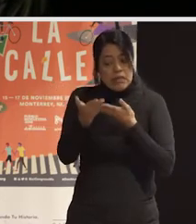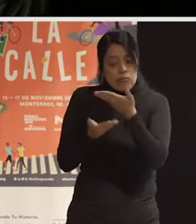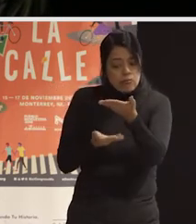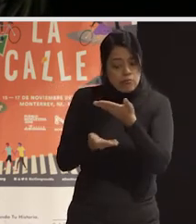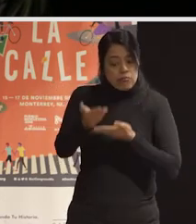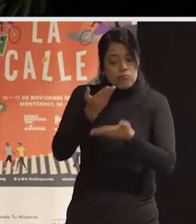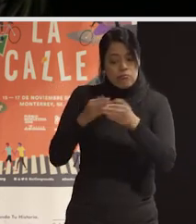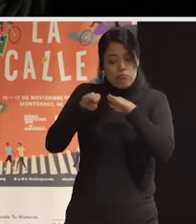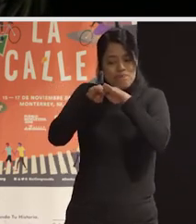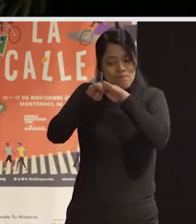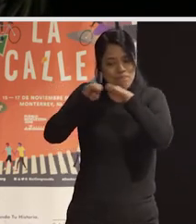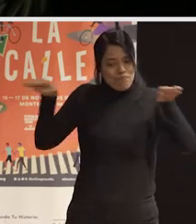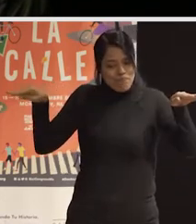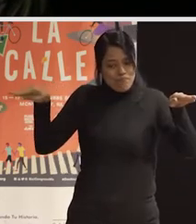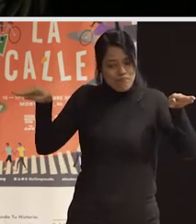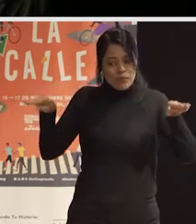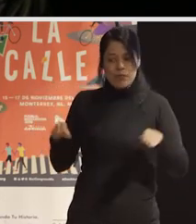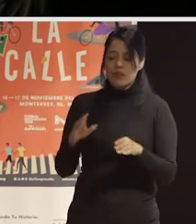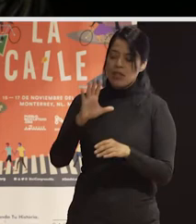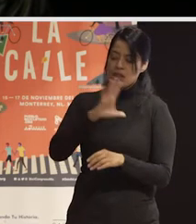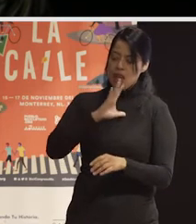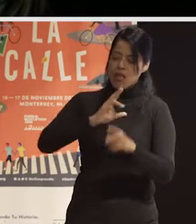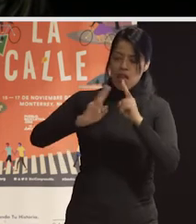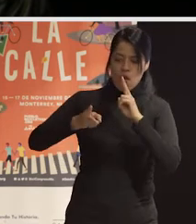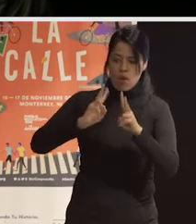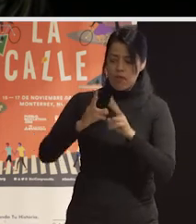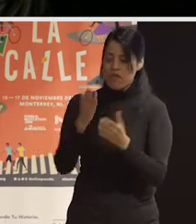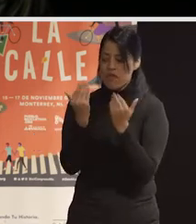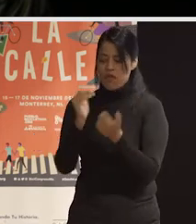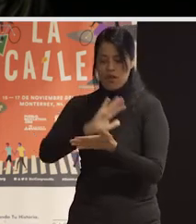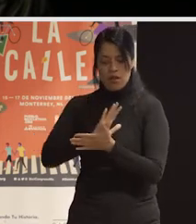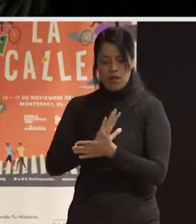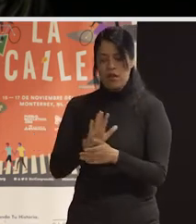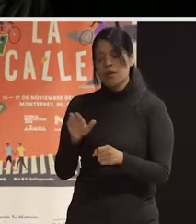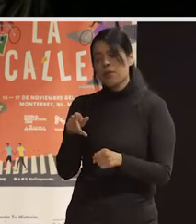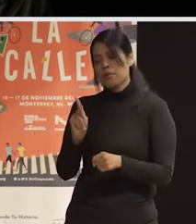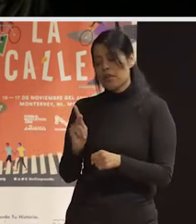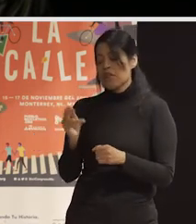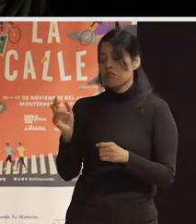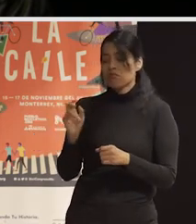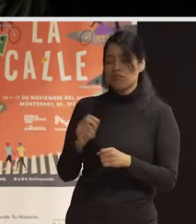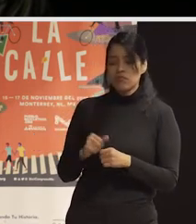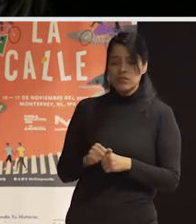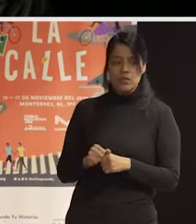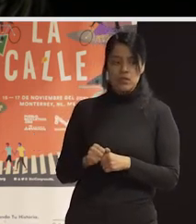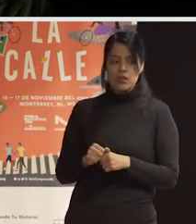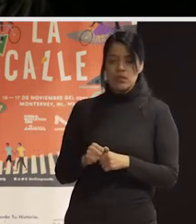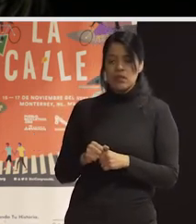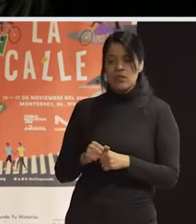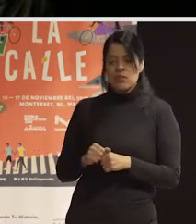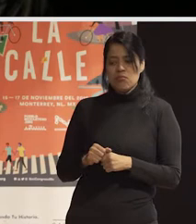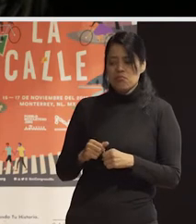no vaya a pisotear a la otra el que haya un diálogo sin embargo estamos muy lejos tal vez de de esa